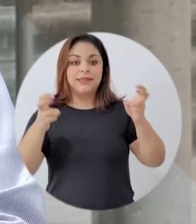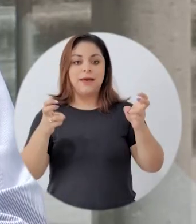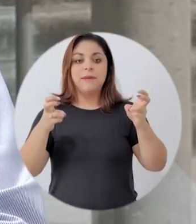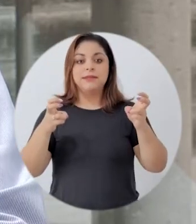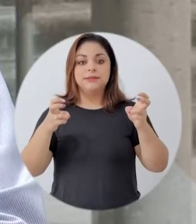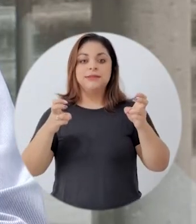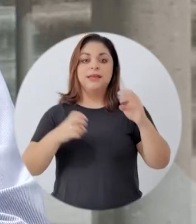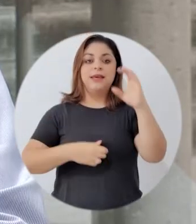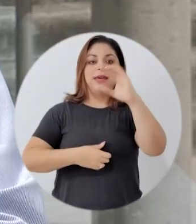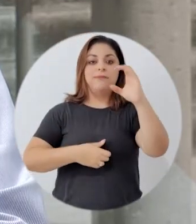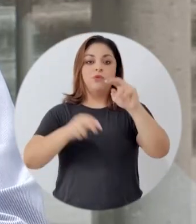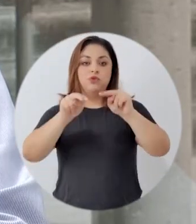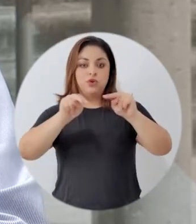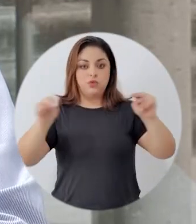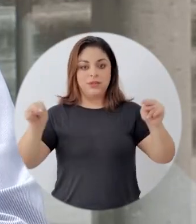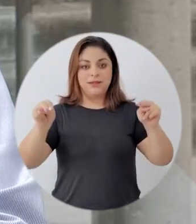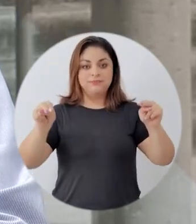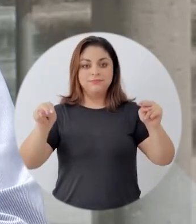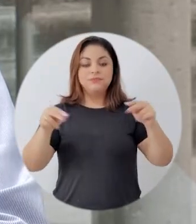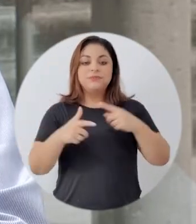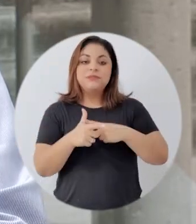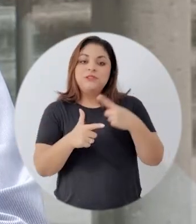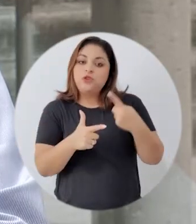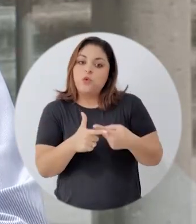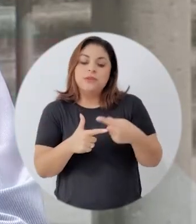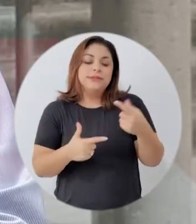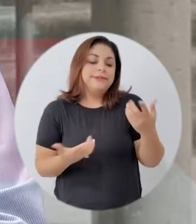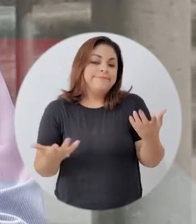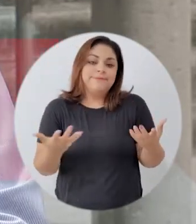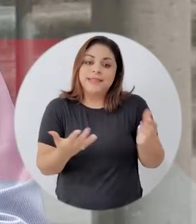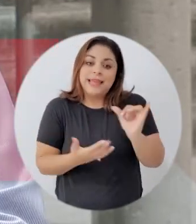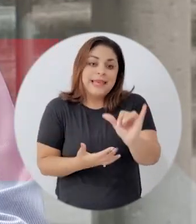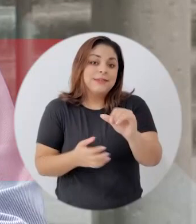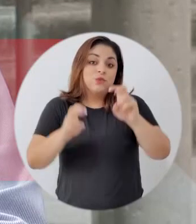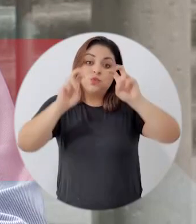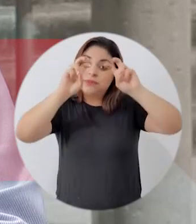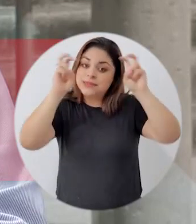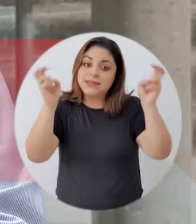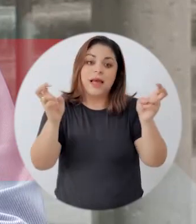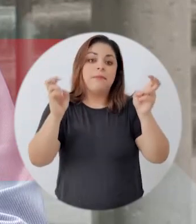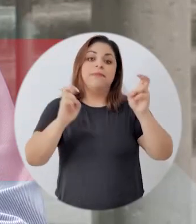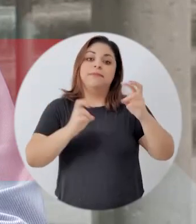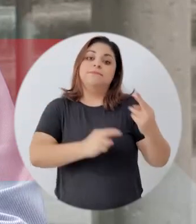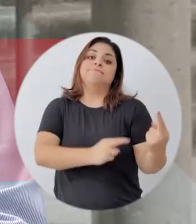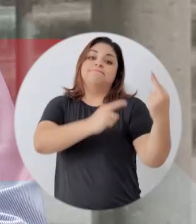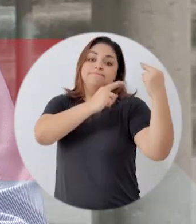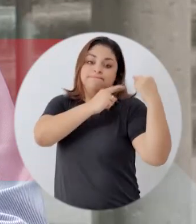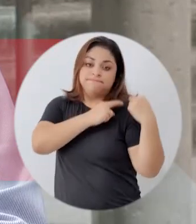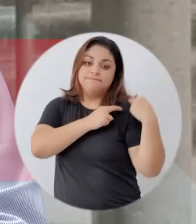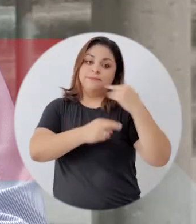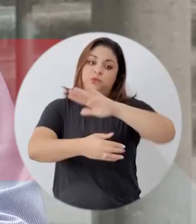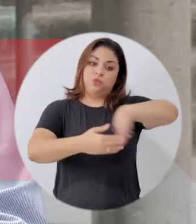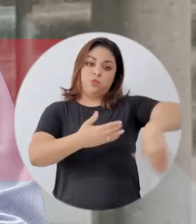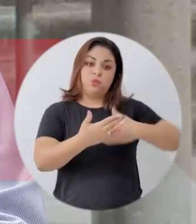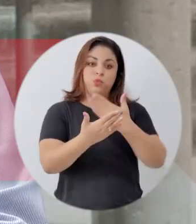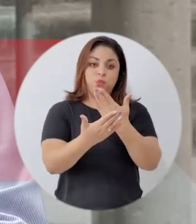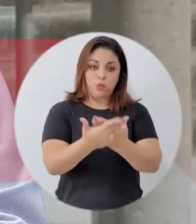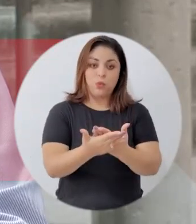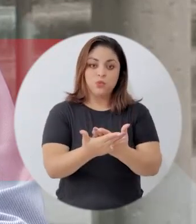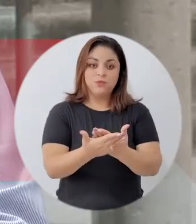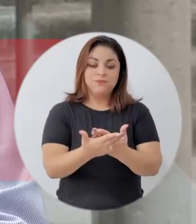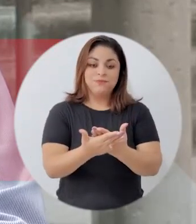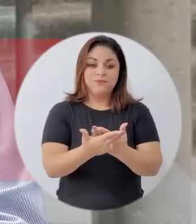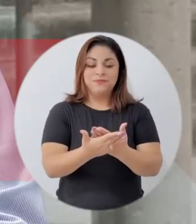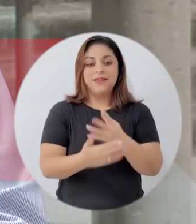temas propiamente de carbono neutralidad. Entonces, como dice Rodrigo, es un tema que nos involucra a todos